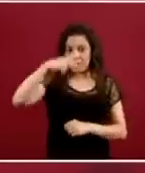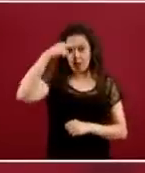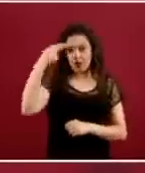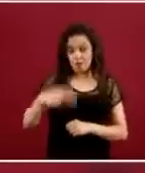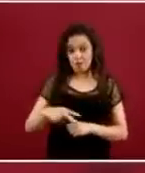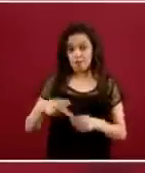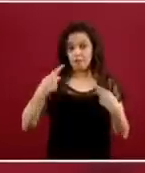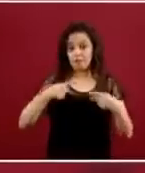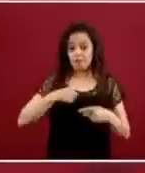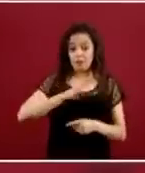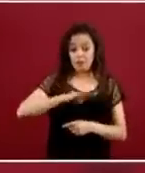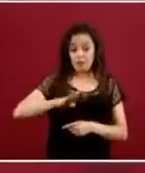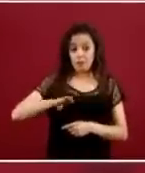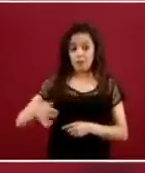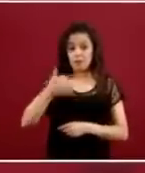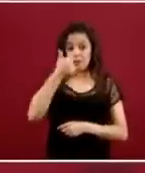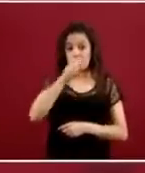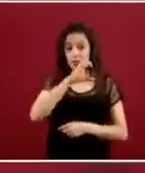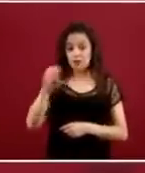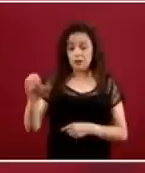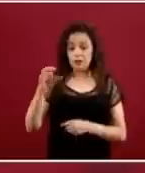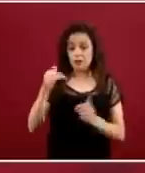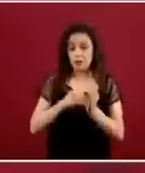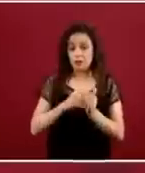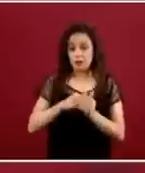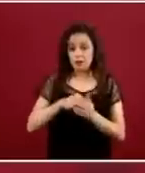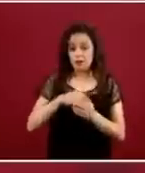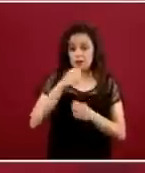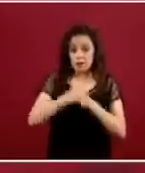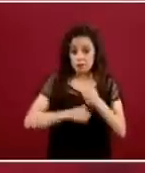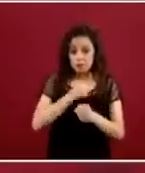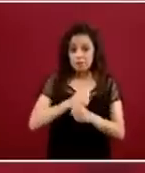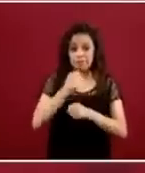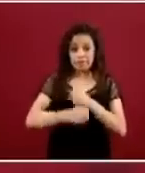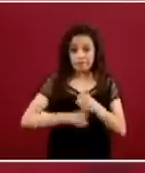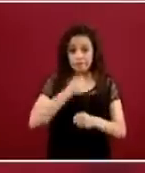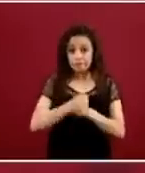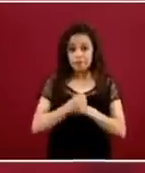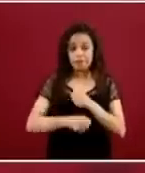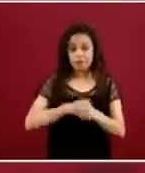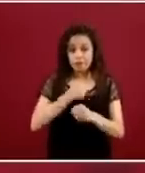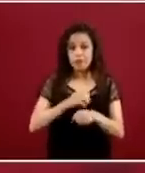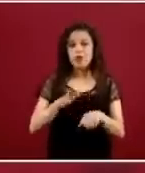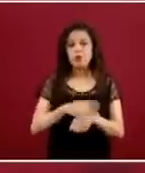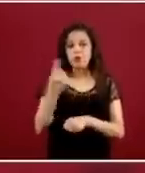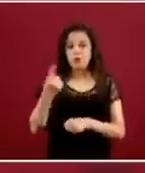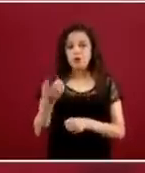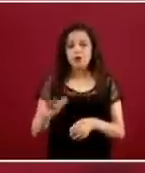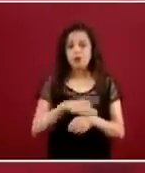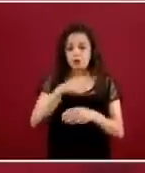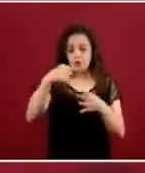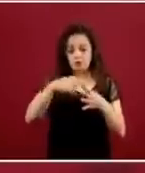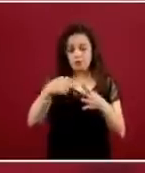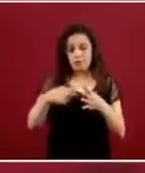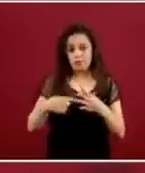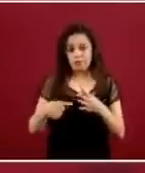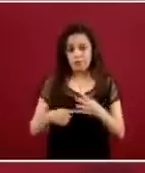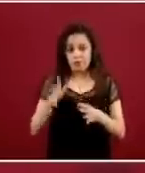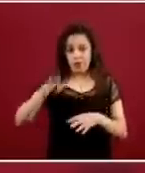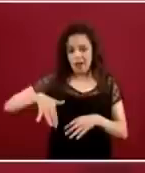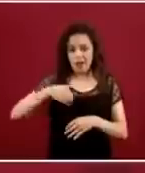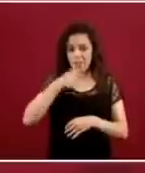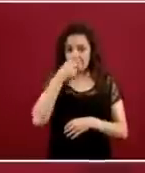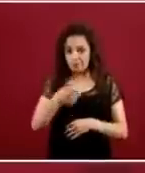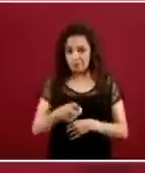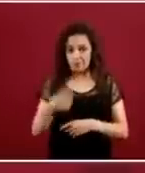600 mil personas todos los años por todas las causas registradas 600.000 precisamente en los últimos